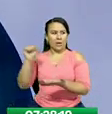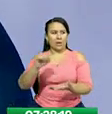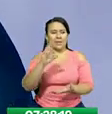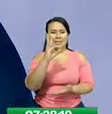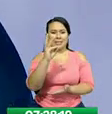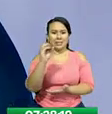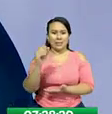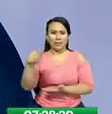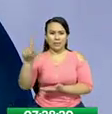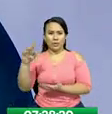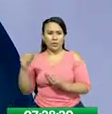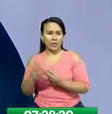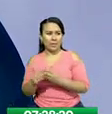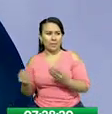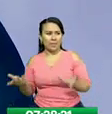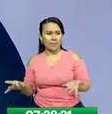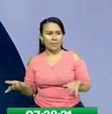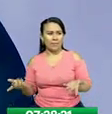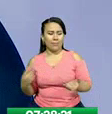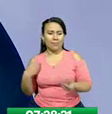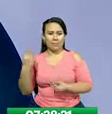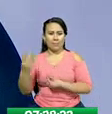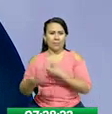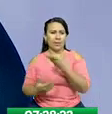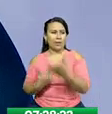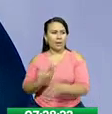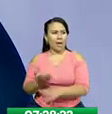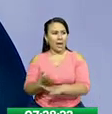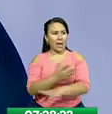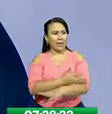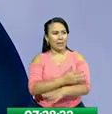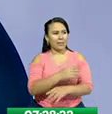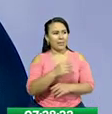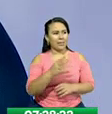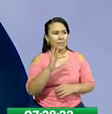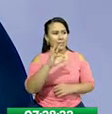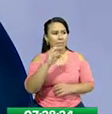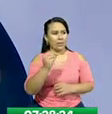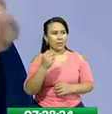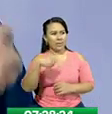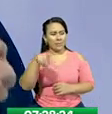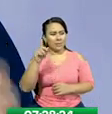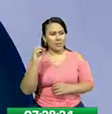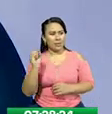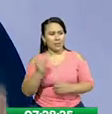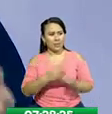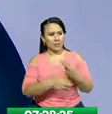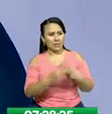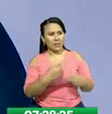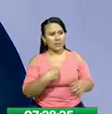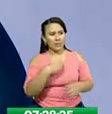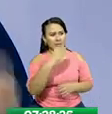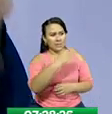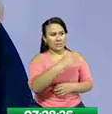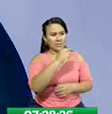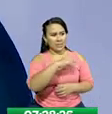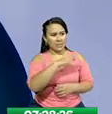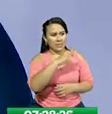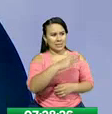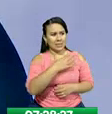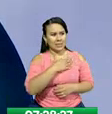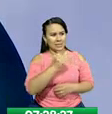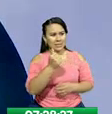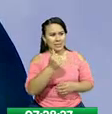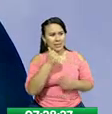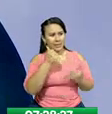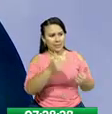millones más, mientras nuestra capacidad desde el año pasado son 90 millones de inversión. Entonces, sí, CNT en este momento está bien y